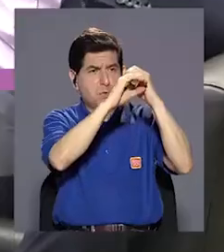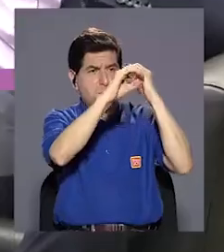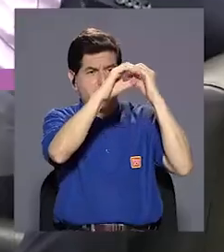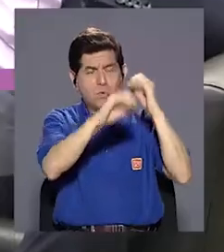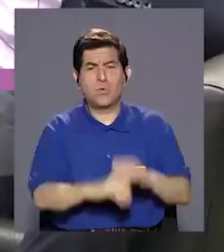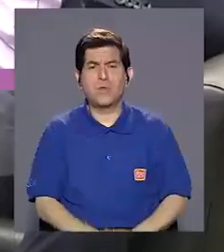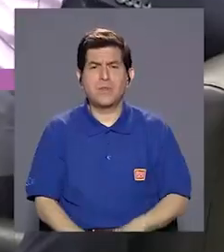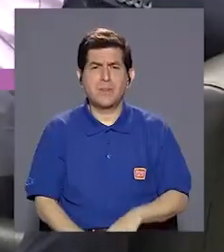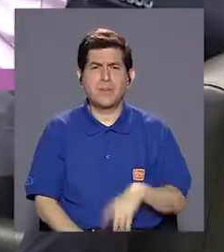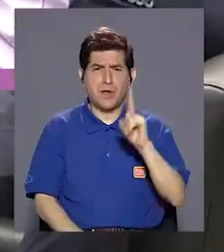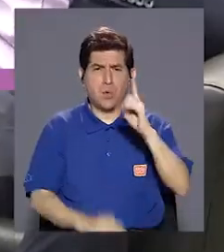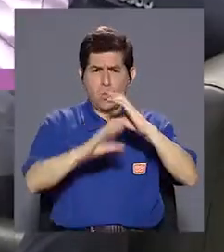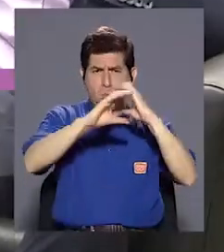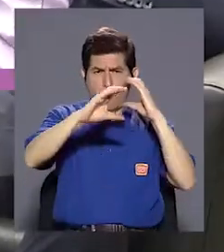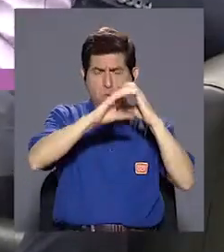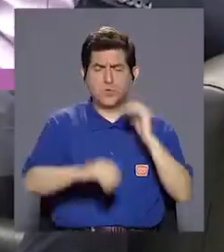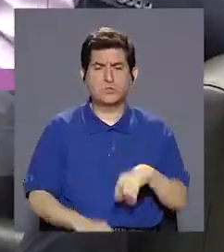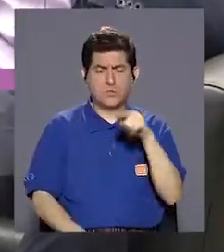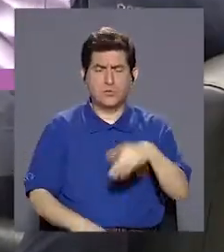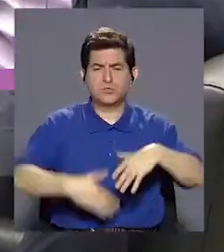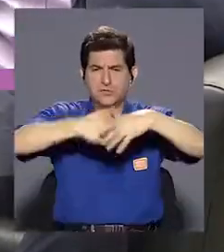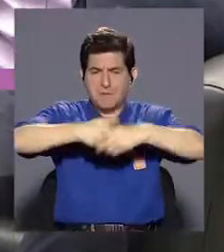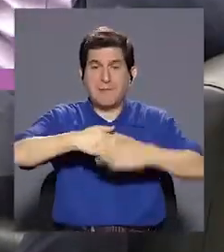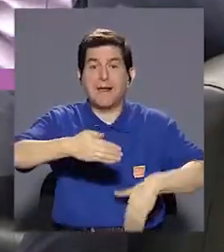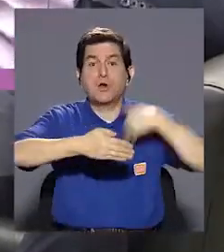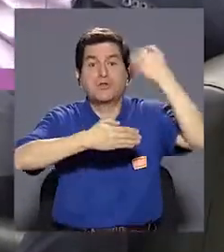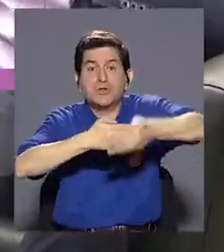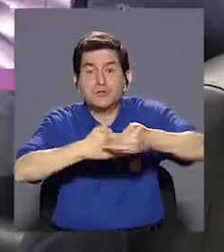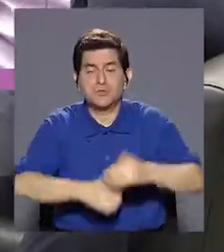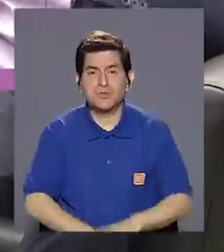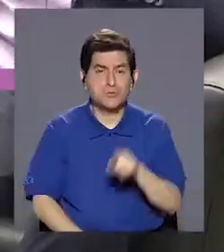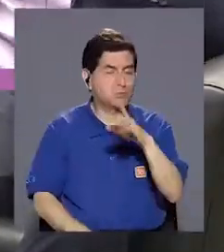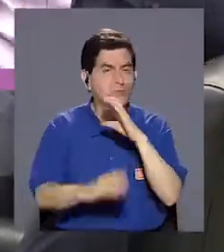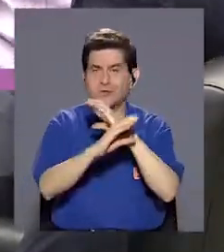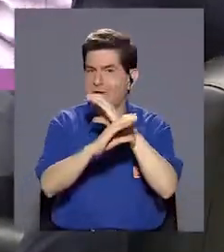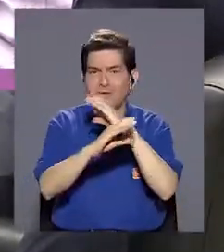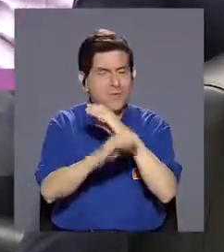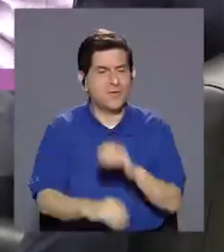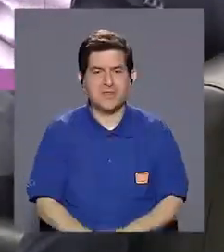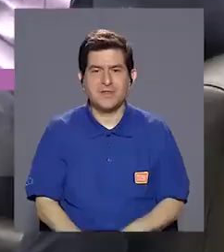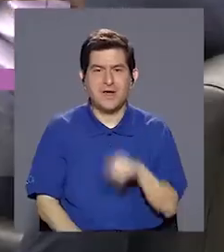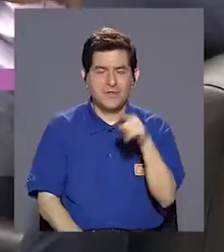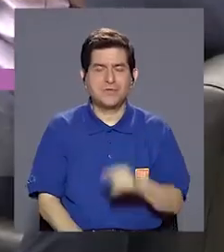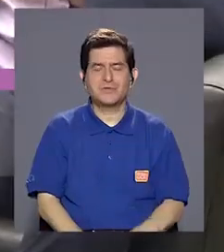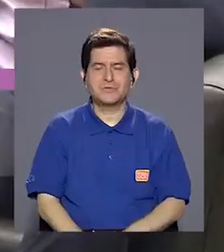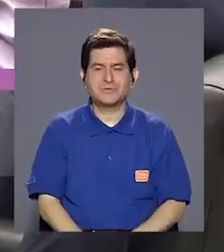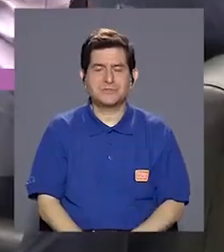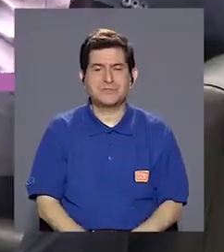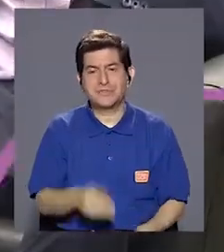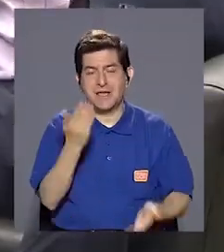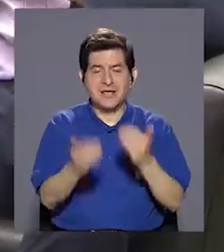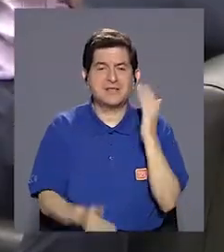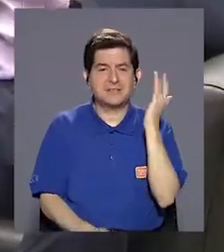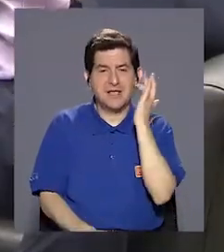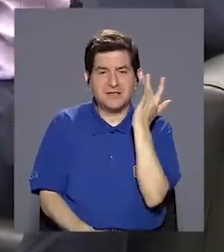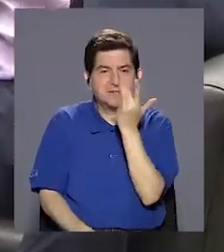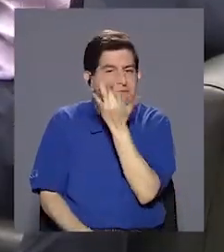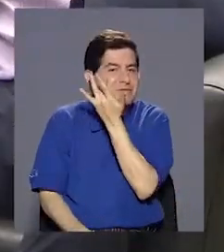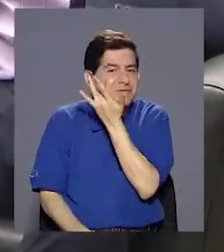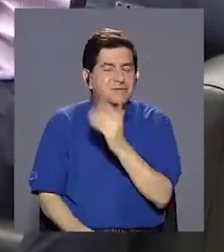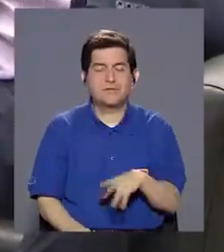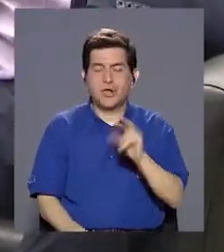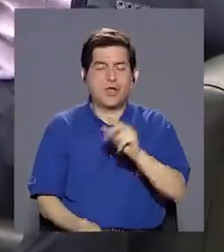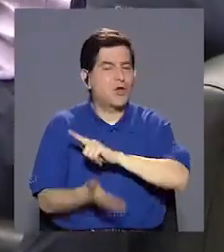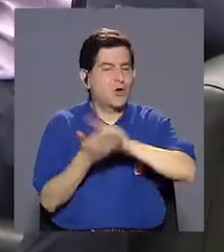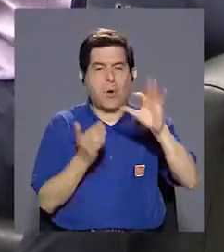de un bus y ahí estaba el virus y le di la mano a usted y usted no tuvo cuidado, se tocó las manos, pero la cara con las manos